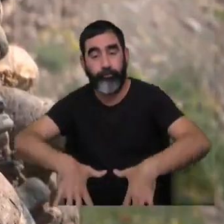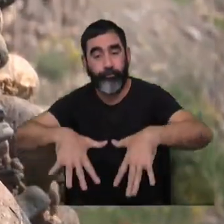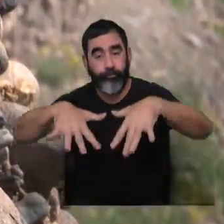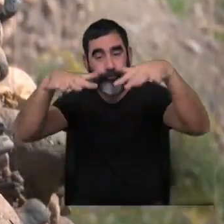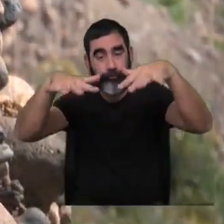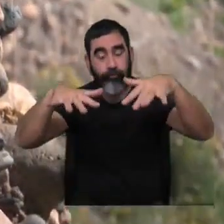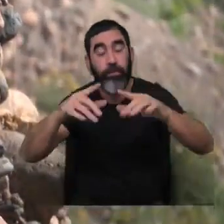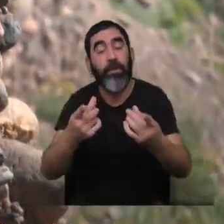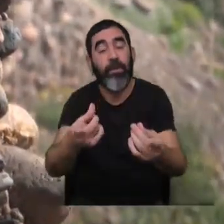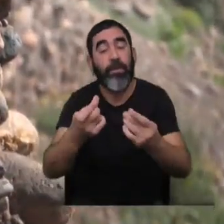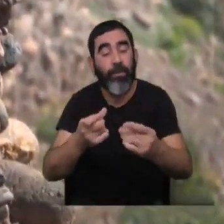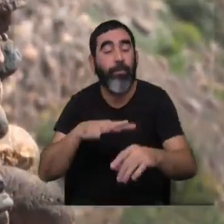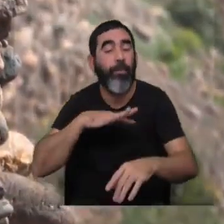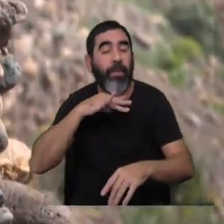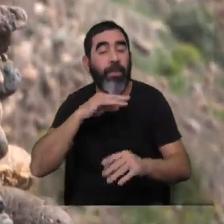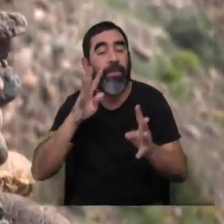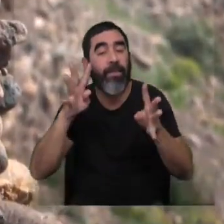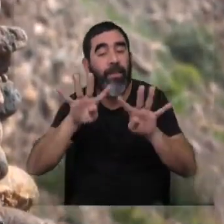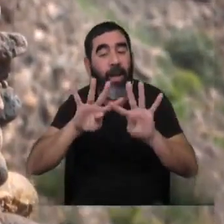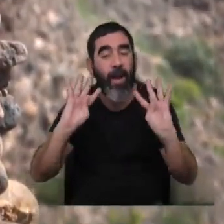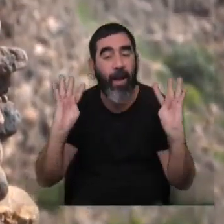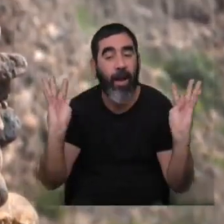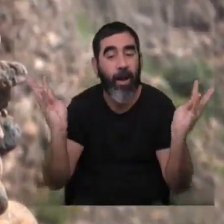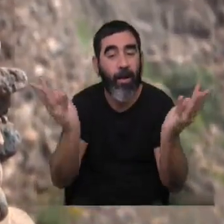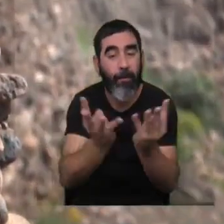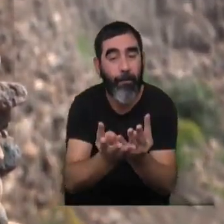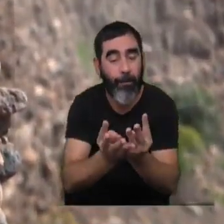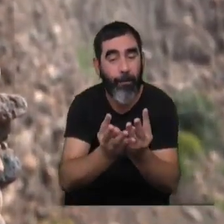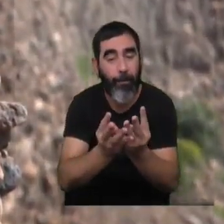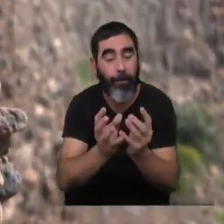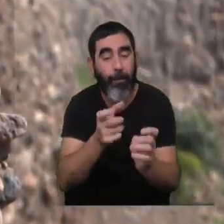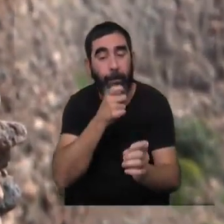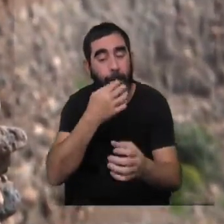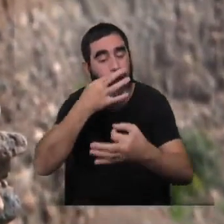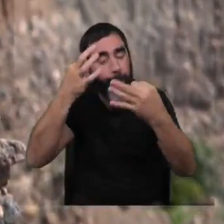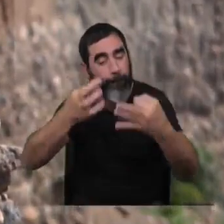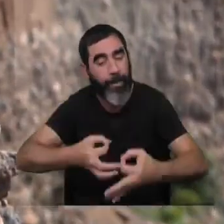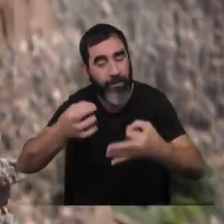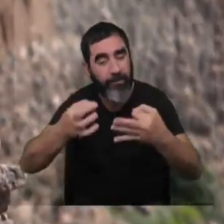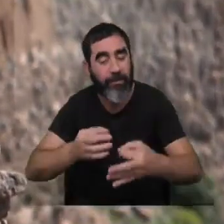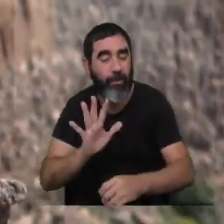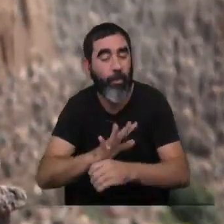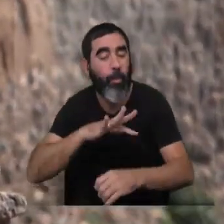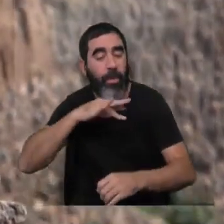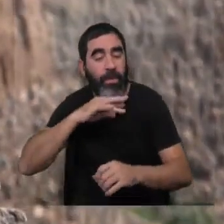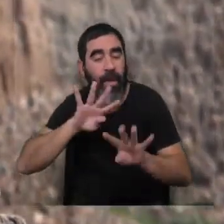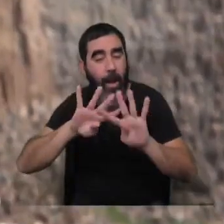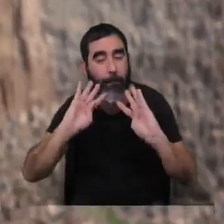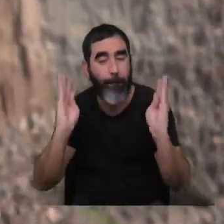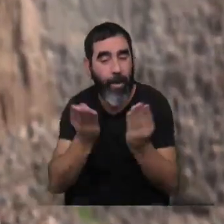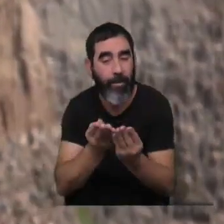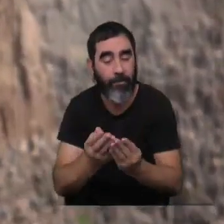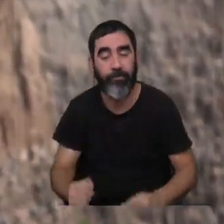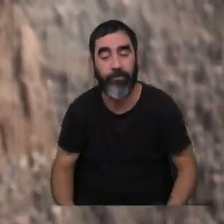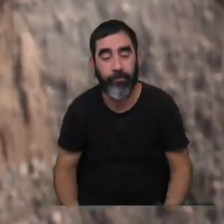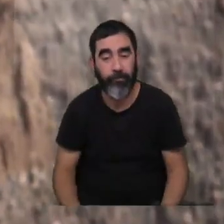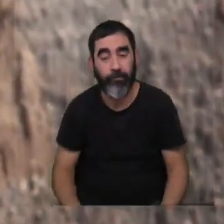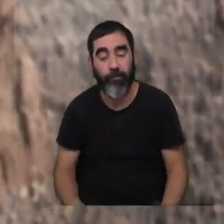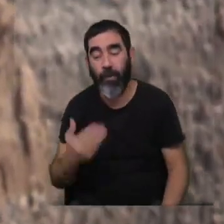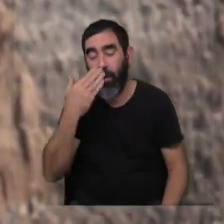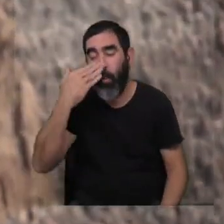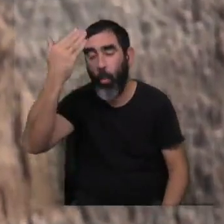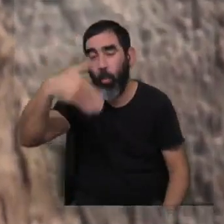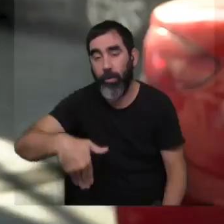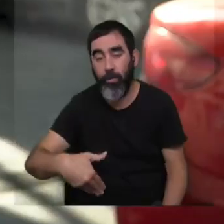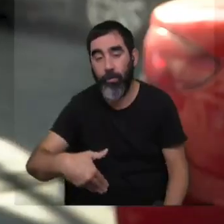Entonces necesito una trampa, necesito una configuración geológica especial que me lo entrampe, valga la redundancia. Y finalmente necesito